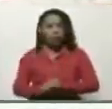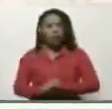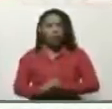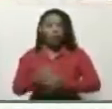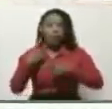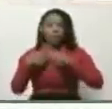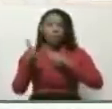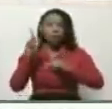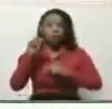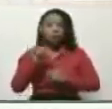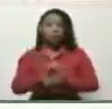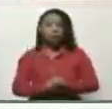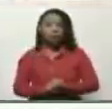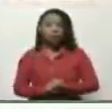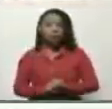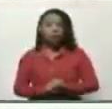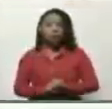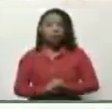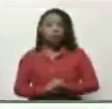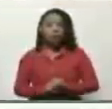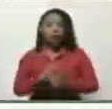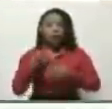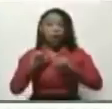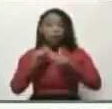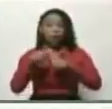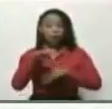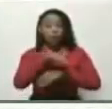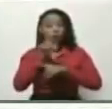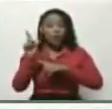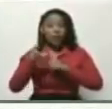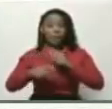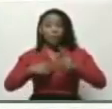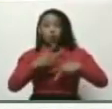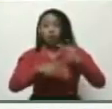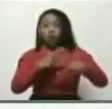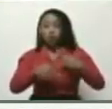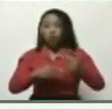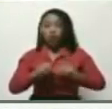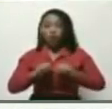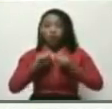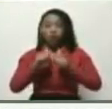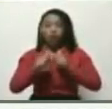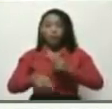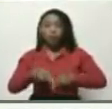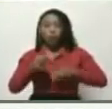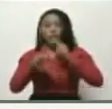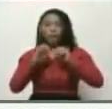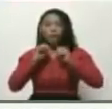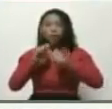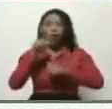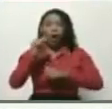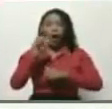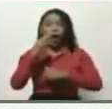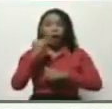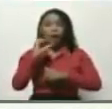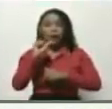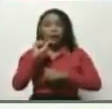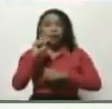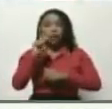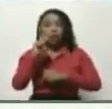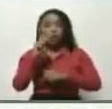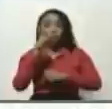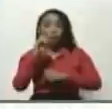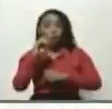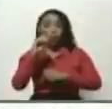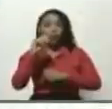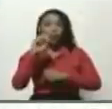Pero también empezó todo ese proceso de construcción que arrancó con Aristóteles, que fue el primero que señaló que el hombre